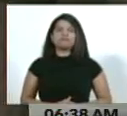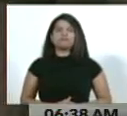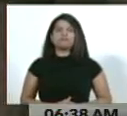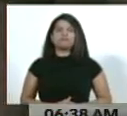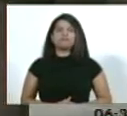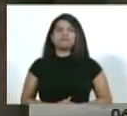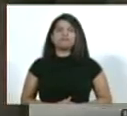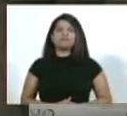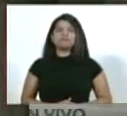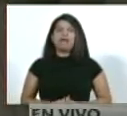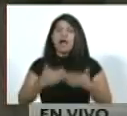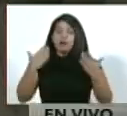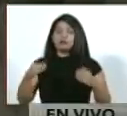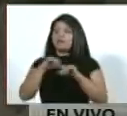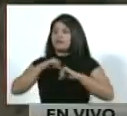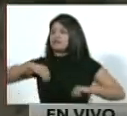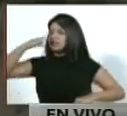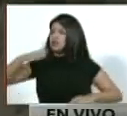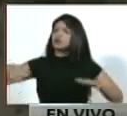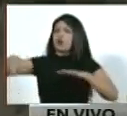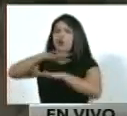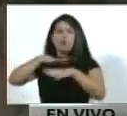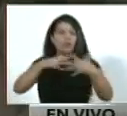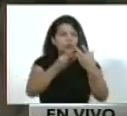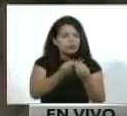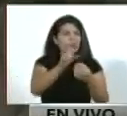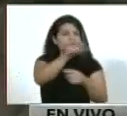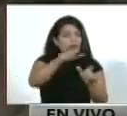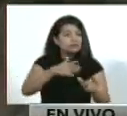Nacional Bolivariana, junto al pueblo que quiere paz.